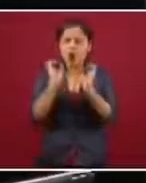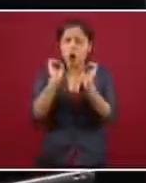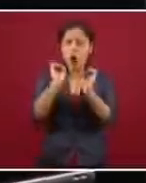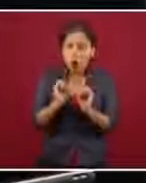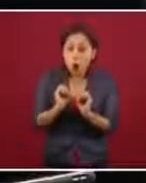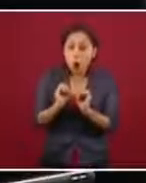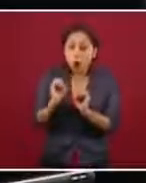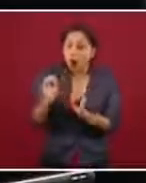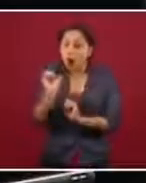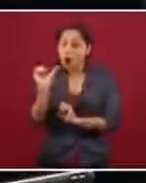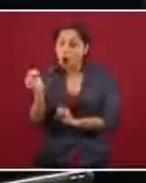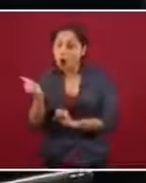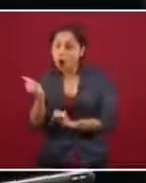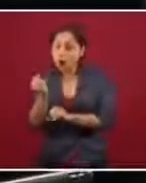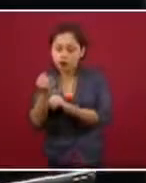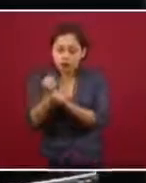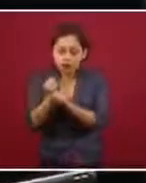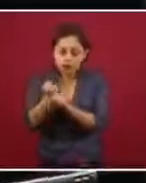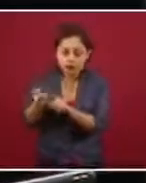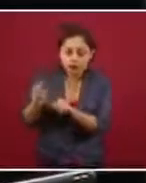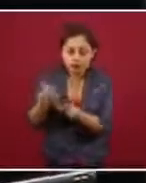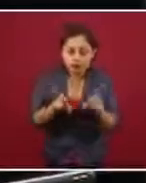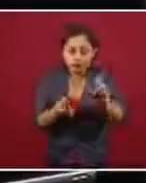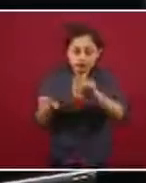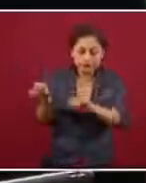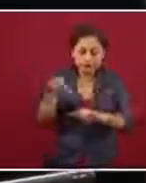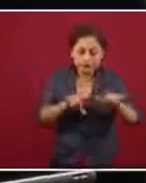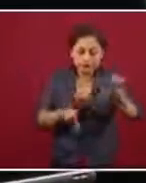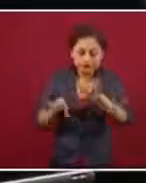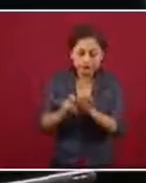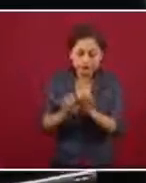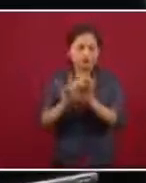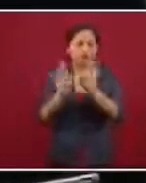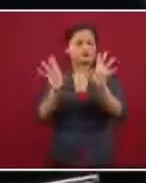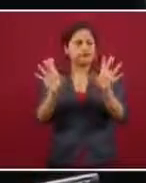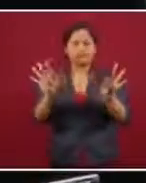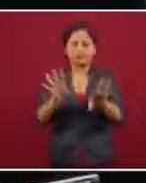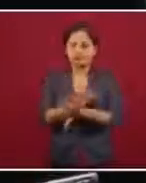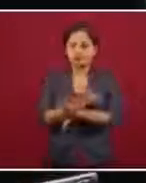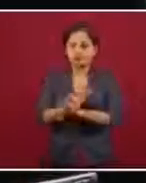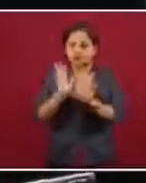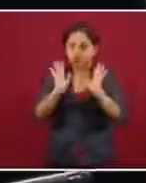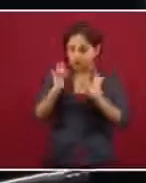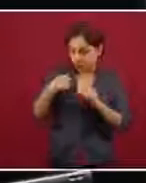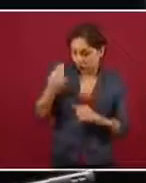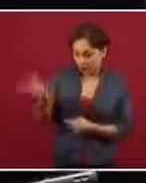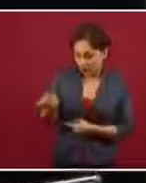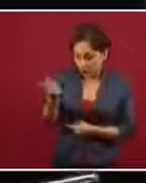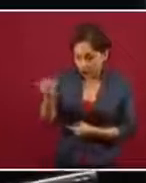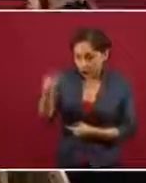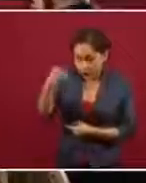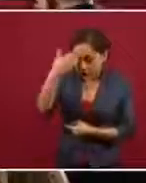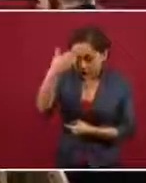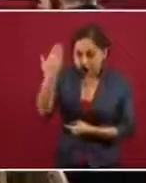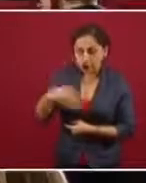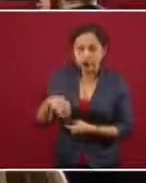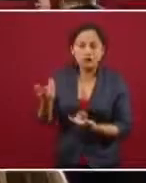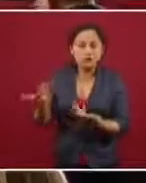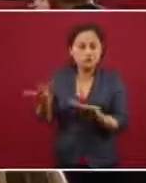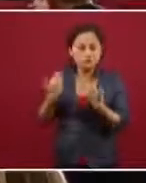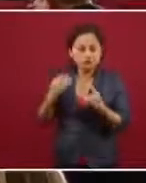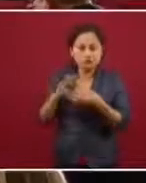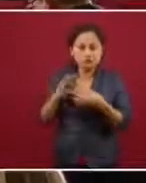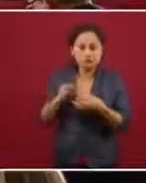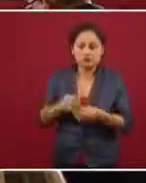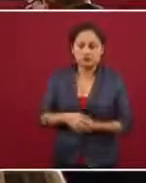otro tipo de investigaciones, ¿qué fue lo que se sabe o qué es lo que saben hasta este momento? Eso por un lado, y después otra pregunta al presidente. Con mucho